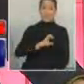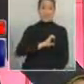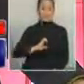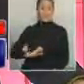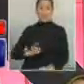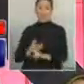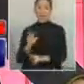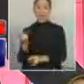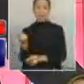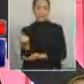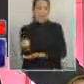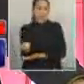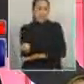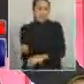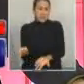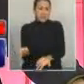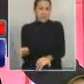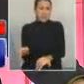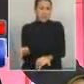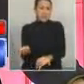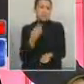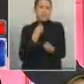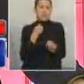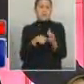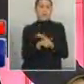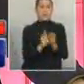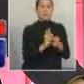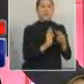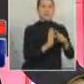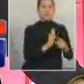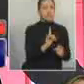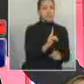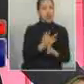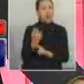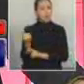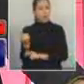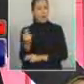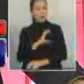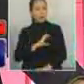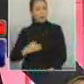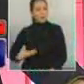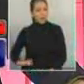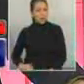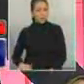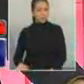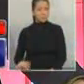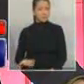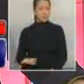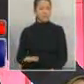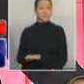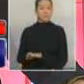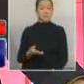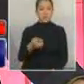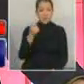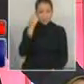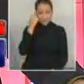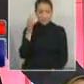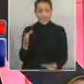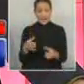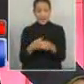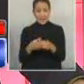recursos de sobra para acometer los problemas sociales, las reformas sociales, ha sido otro el tono. Fíjate tú que en la